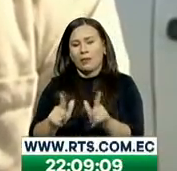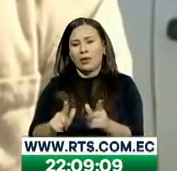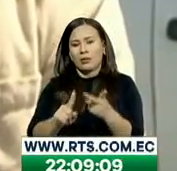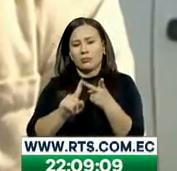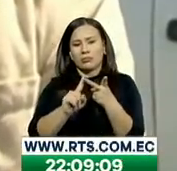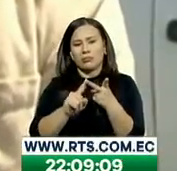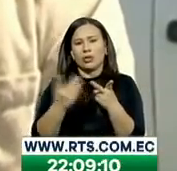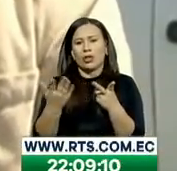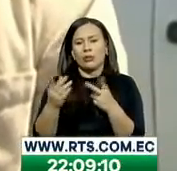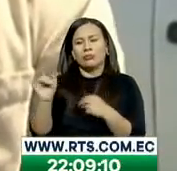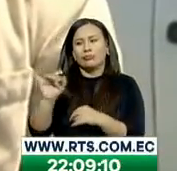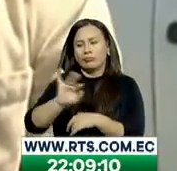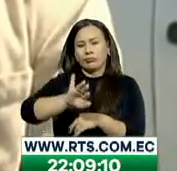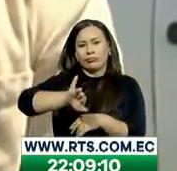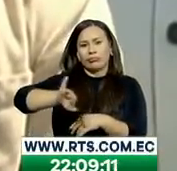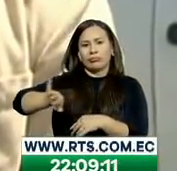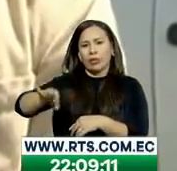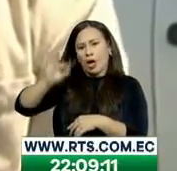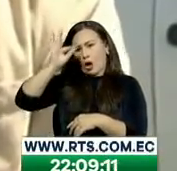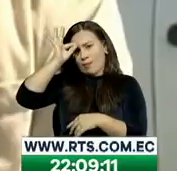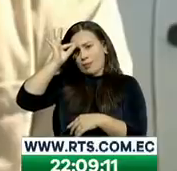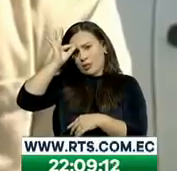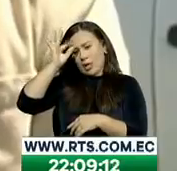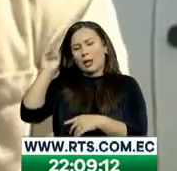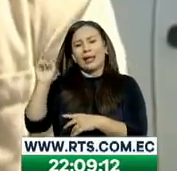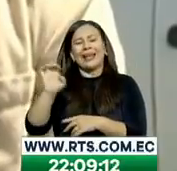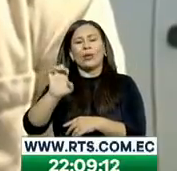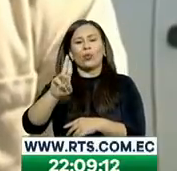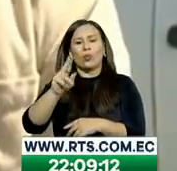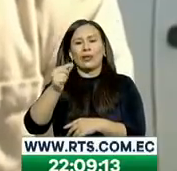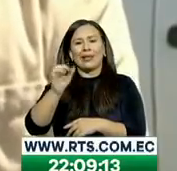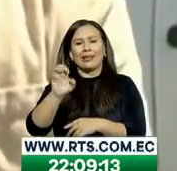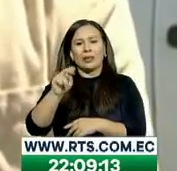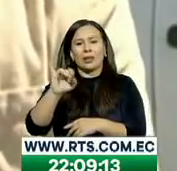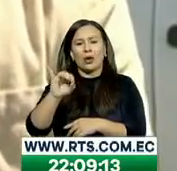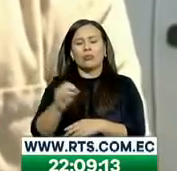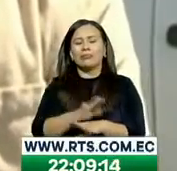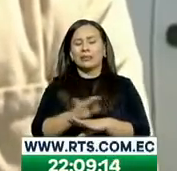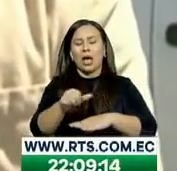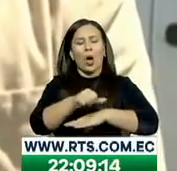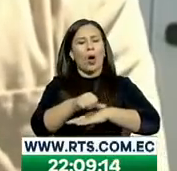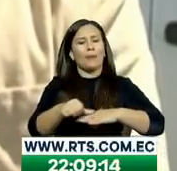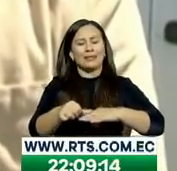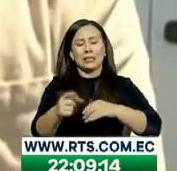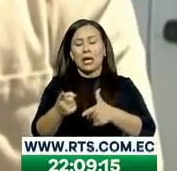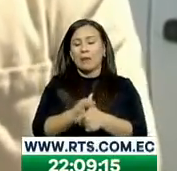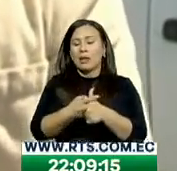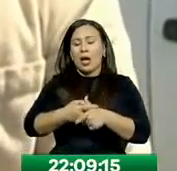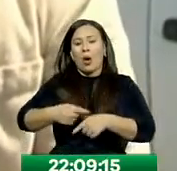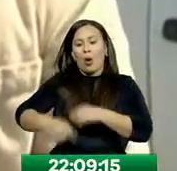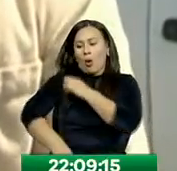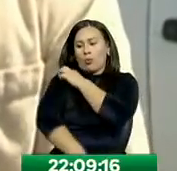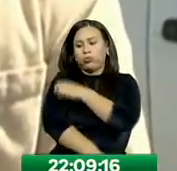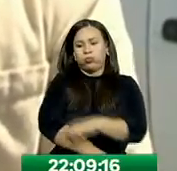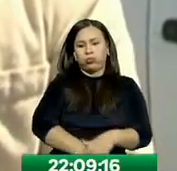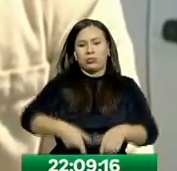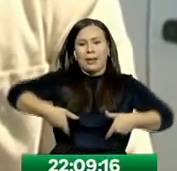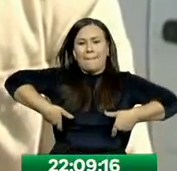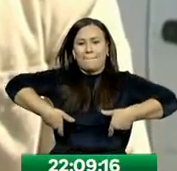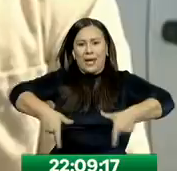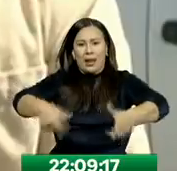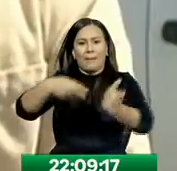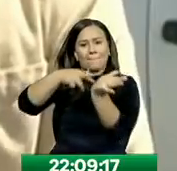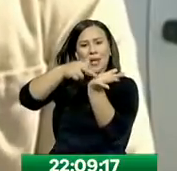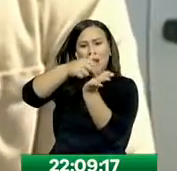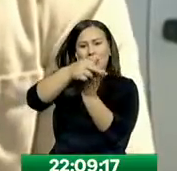recluido en el hospital eugenio espejo fue operado de emergencia de tibia y peroné y actualmente bueno